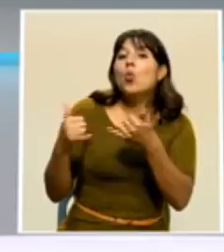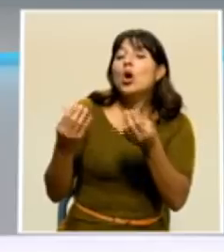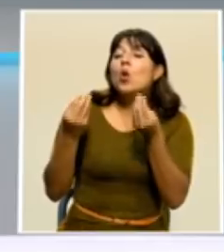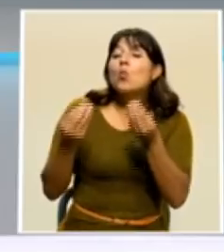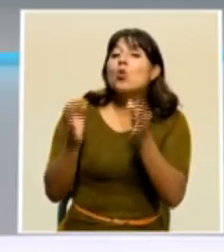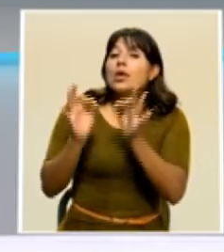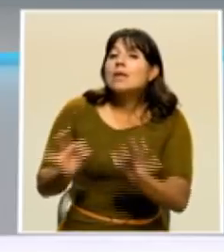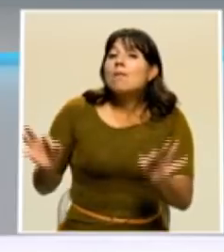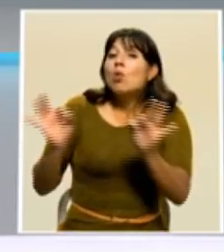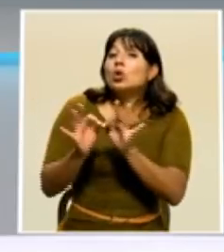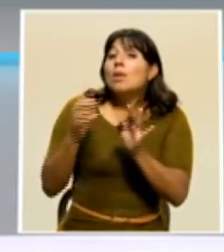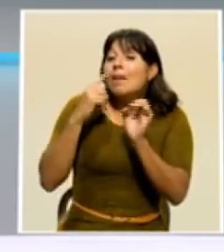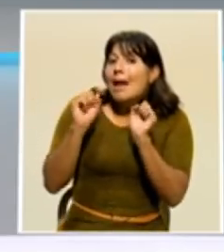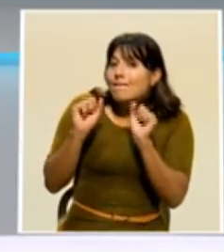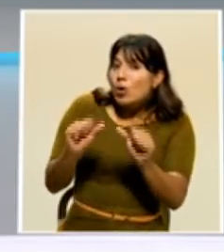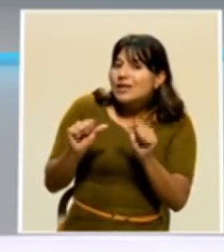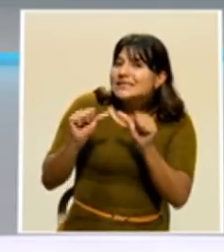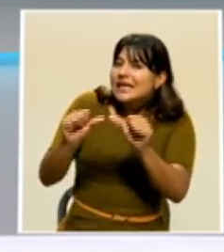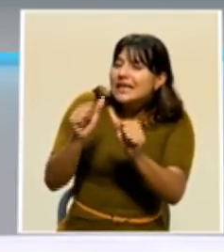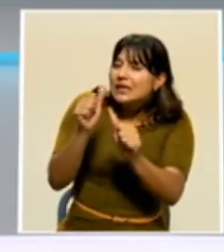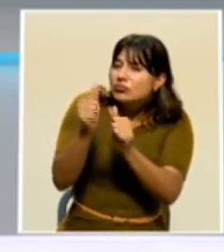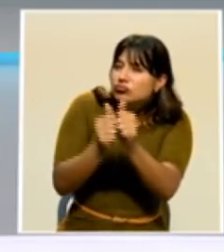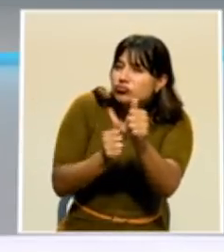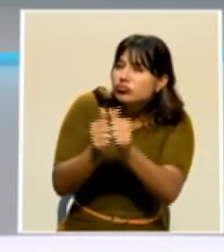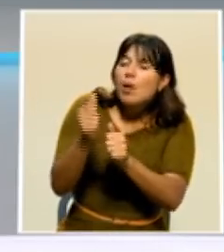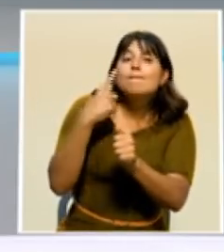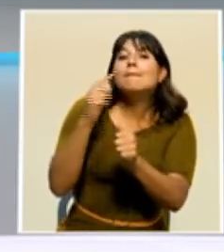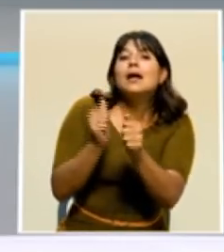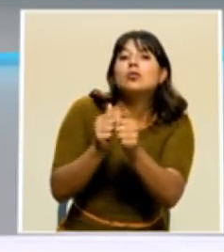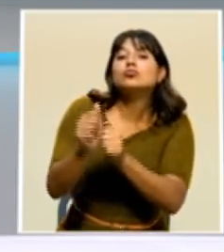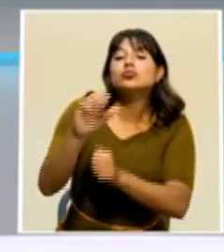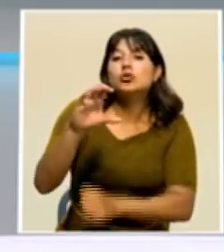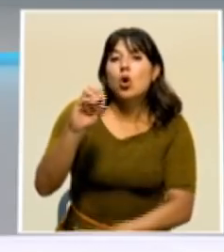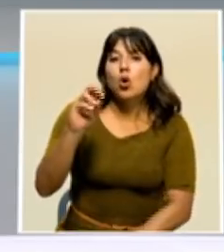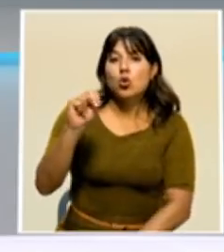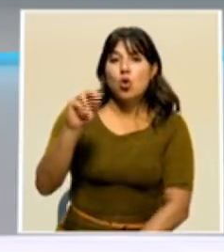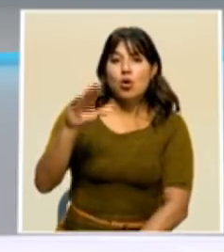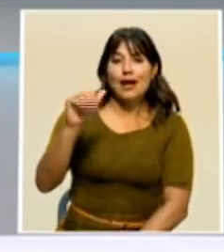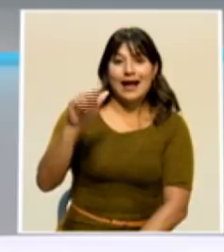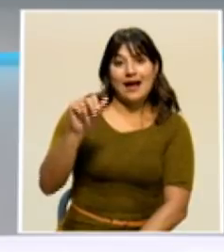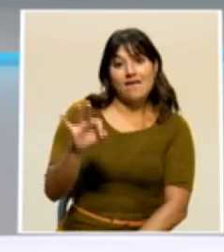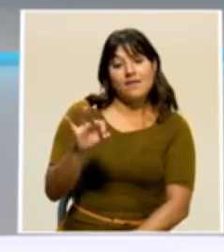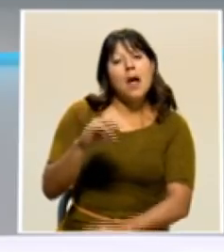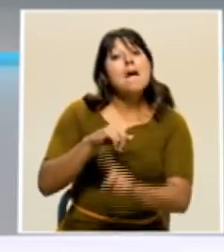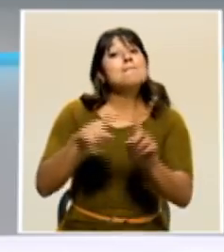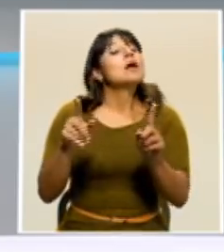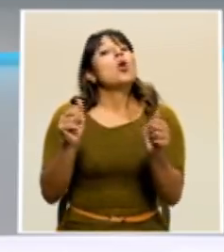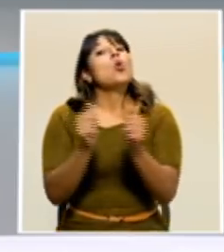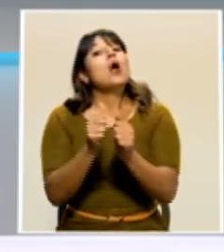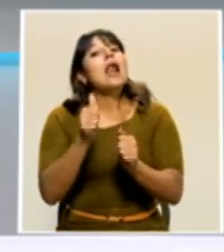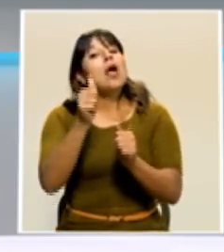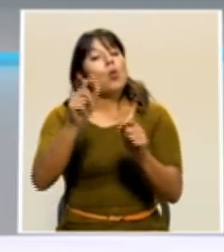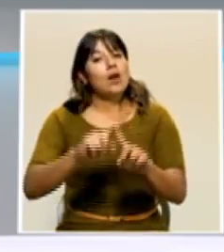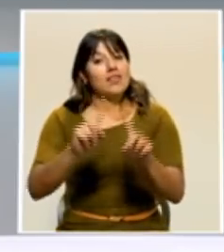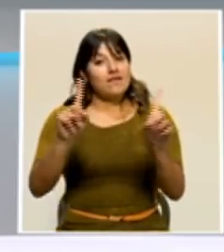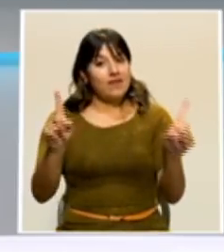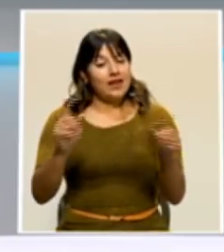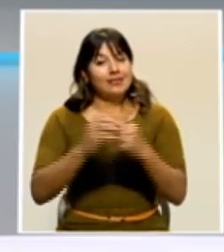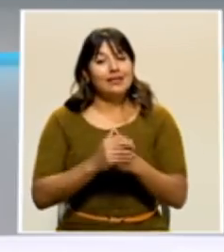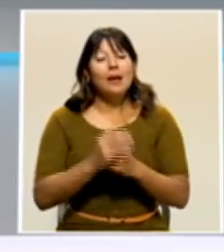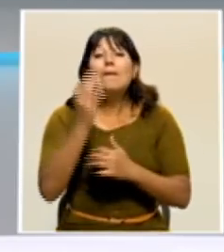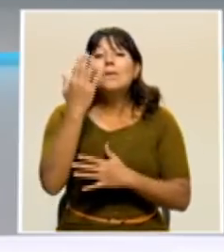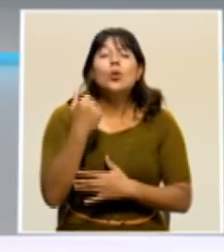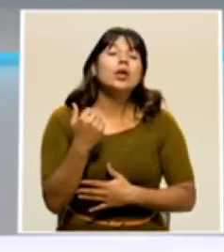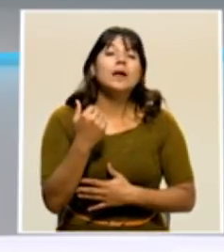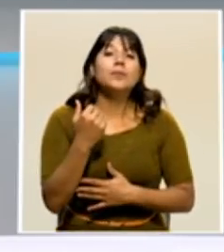esa pelea por la CONCACAF. Alajuelense tiene un panorama, como usted lo decía, muy diferente porque, bueno, a pesar de que está